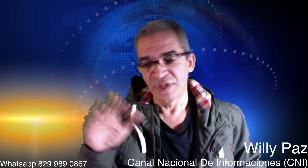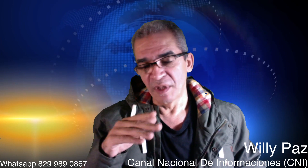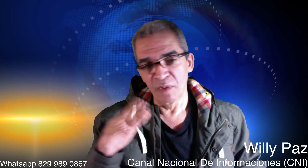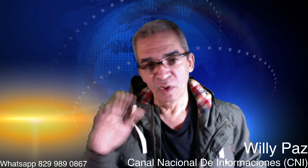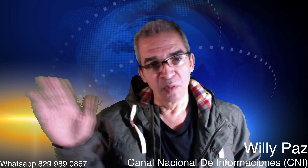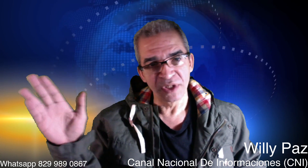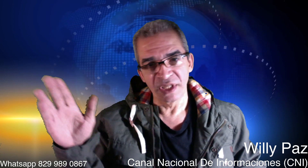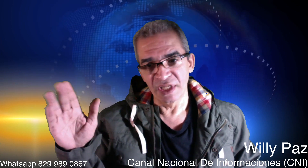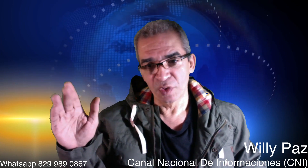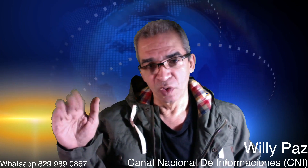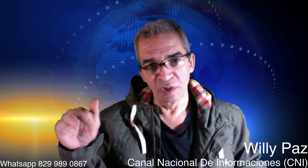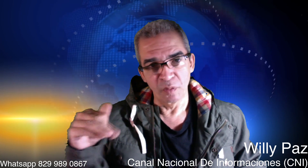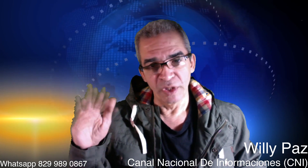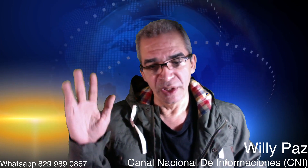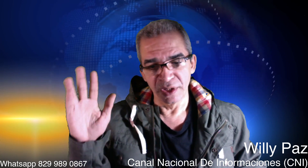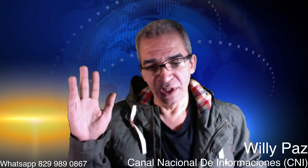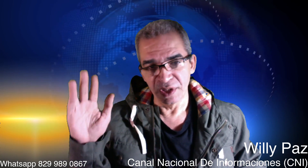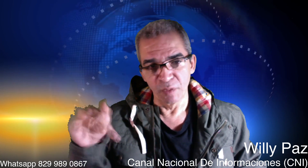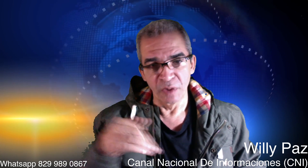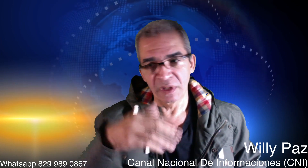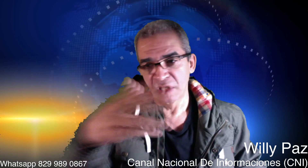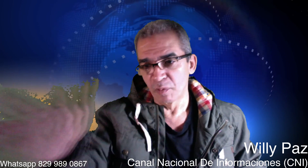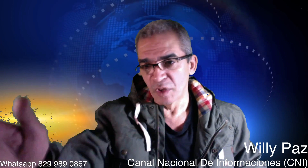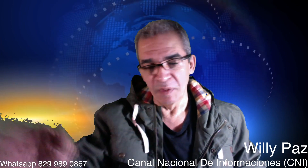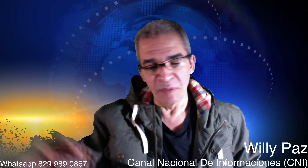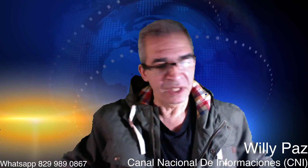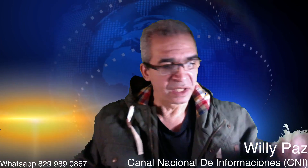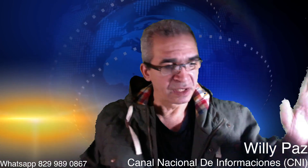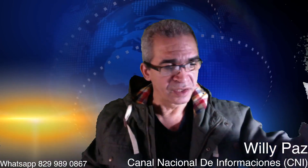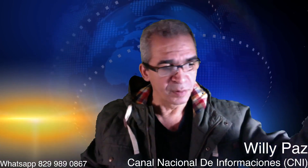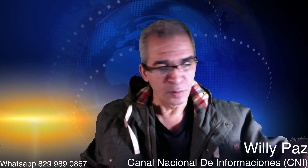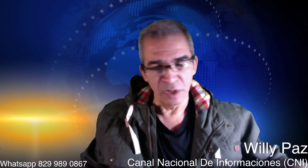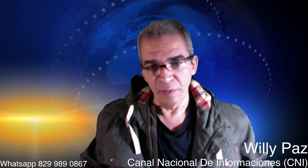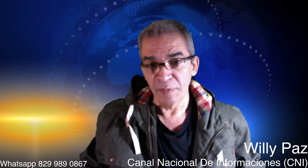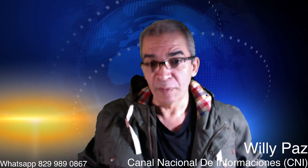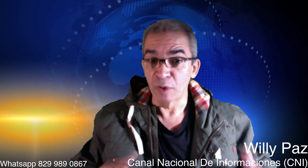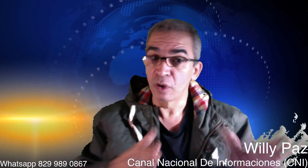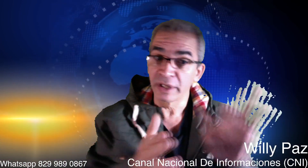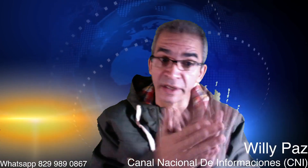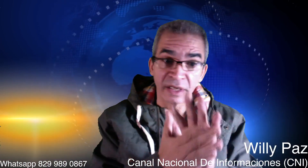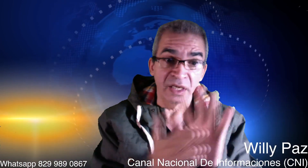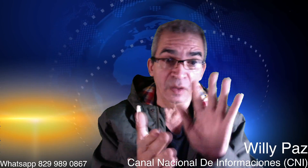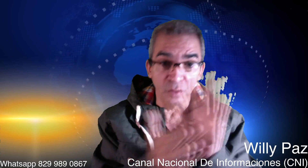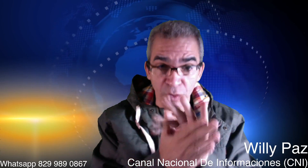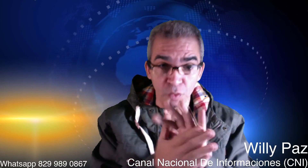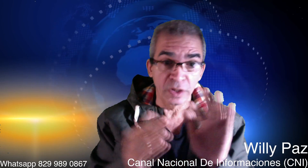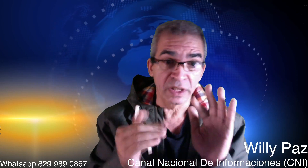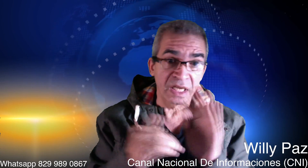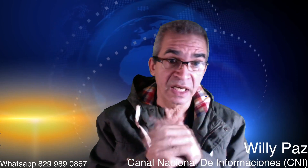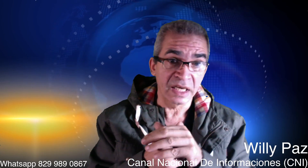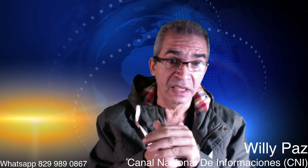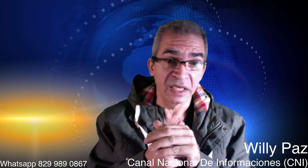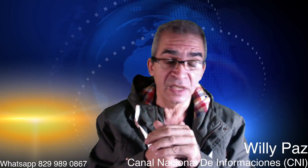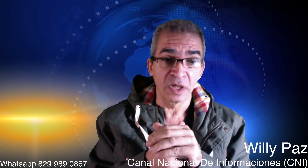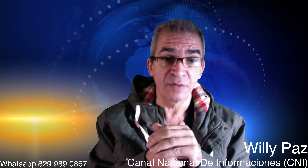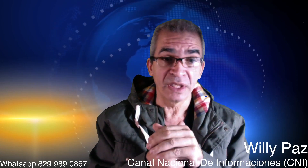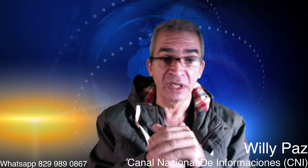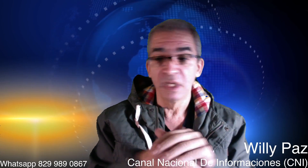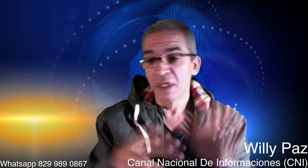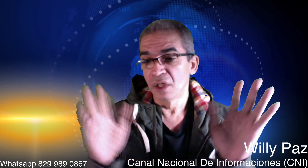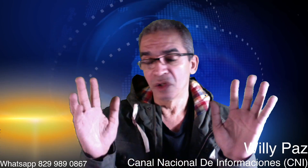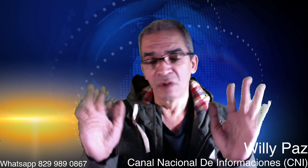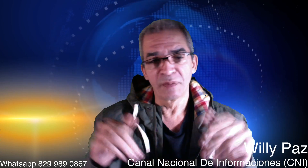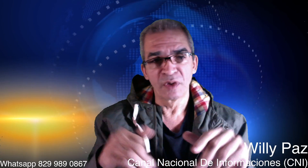Porque así mismo, como hacen eso, después dicen, bueno, este no puede vivir, este sí puede vivir, pero oye, que en la Constitución está el derecho a la